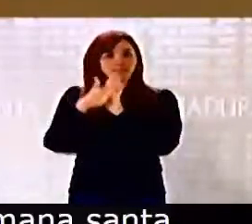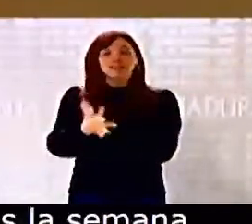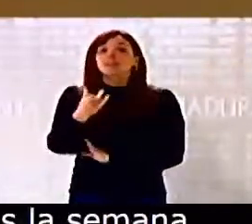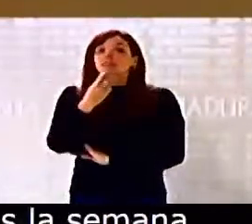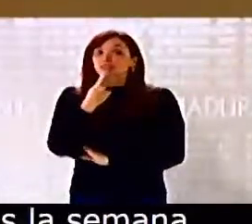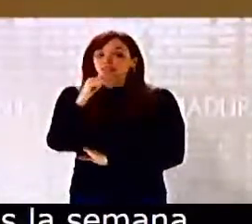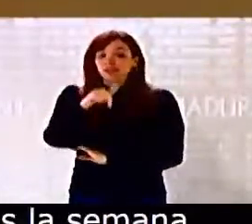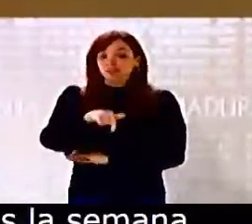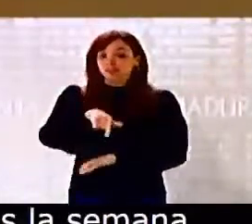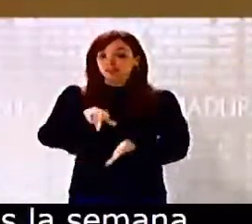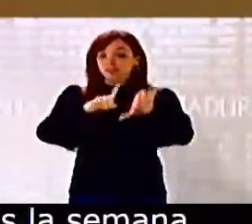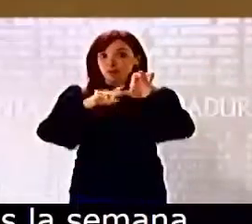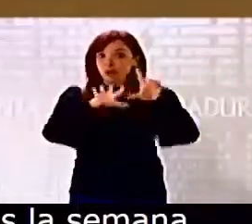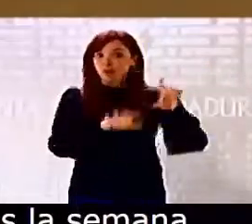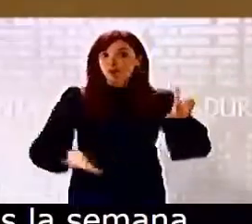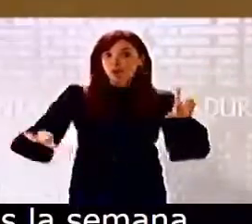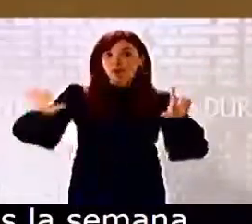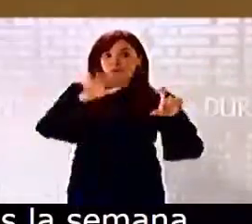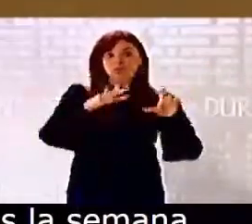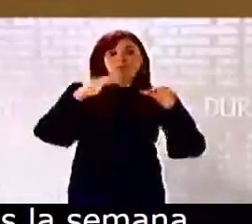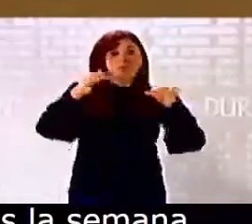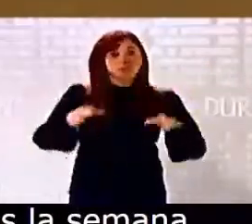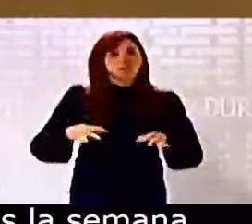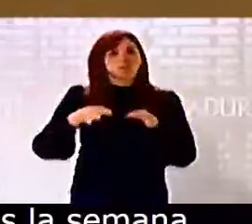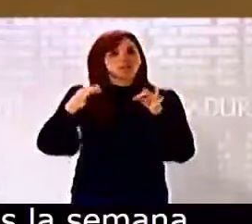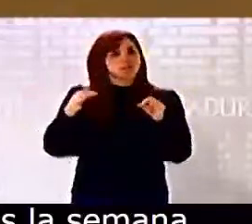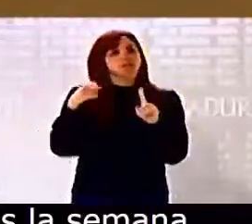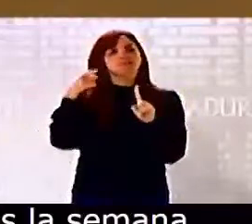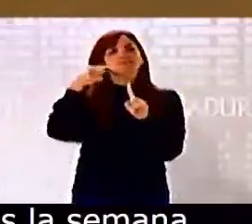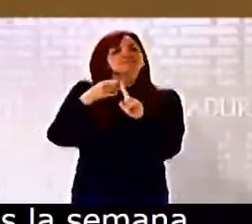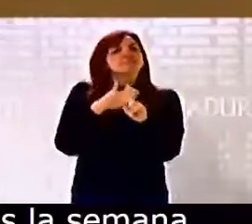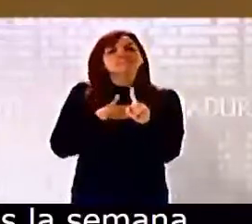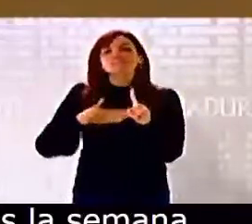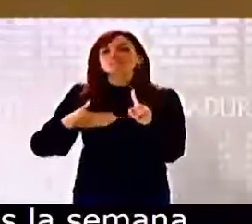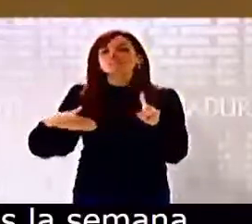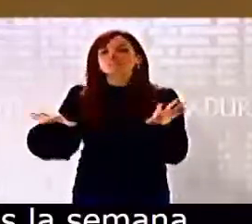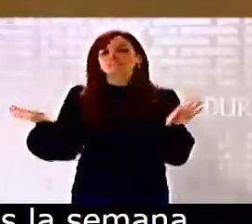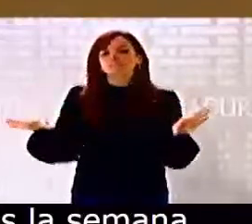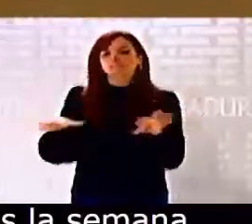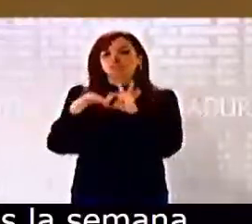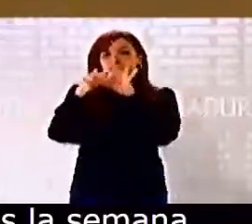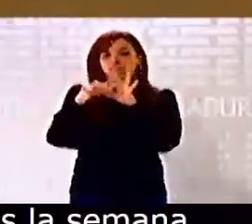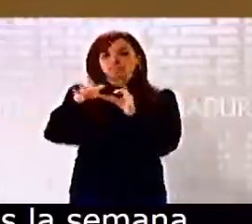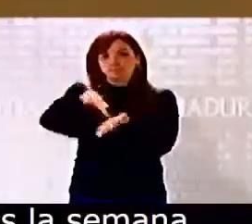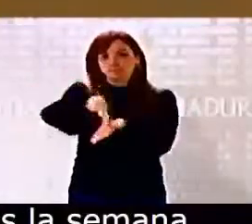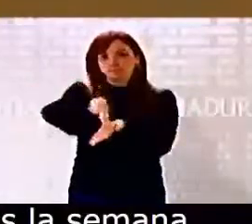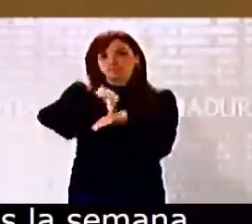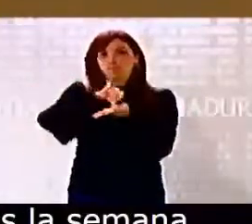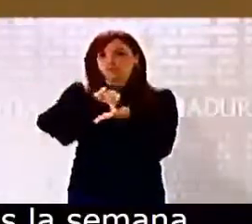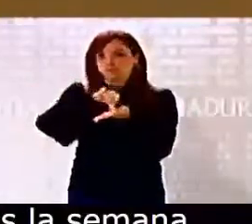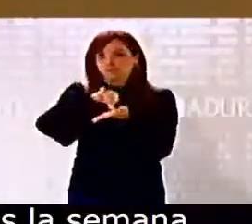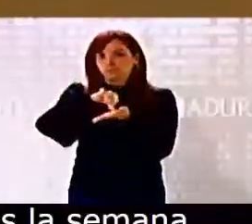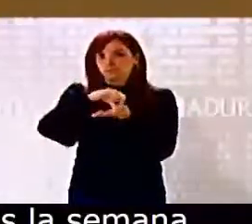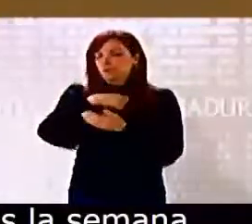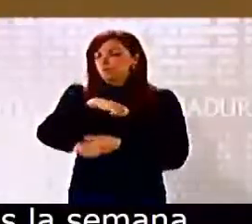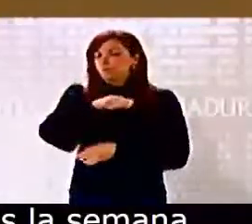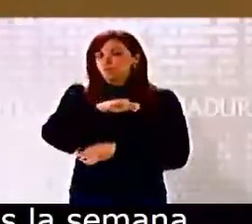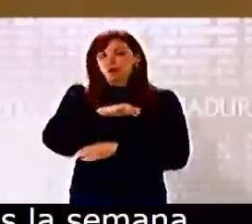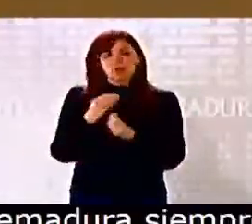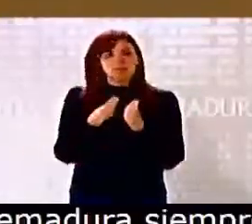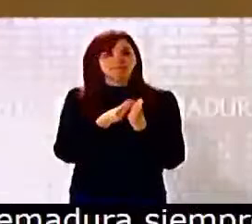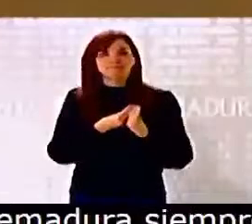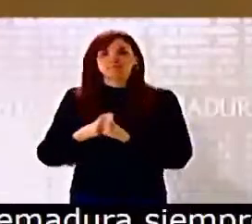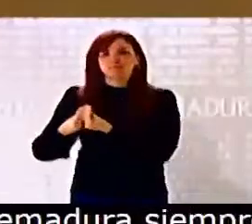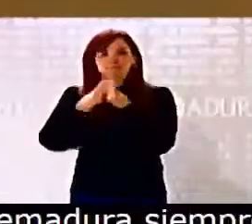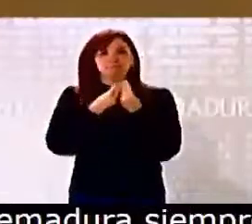va a estar del lado de lo que signifique unificar en el contexto global del país las